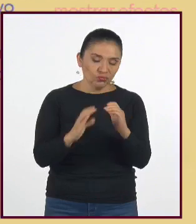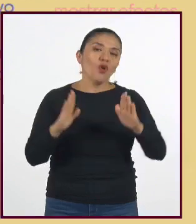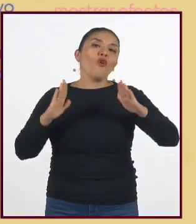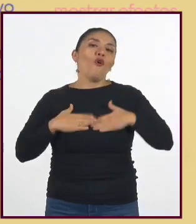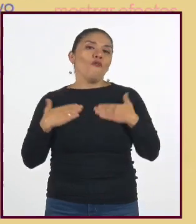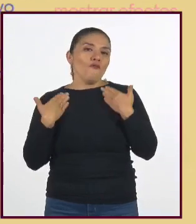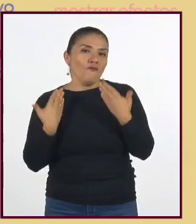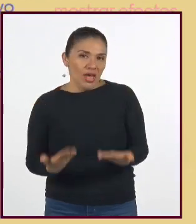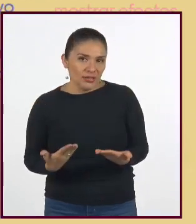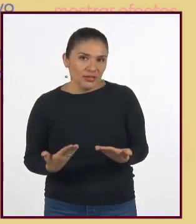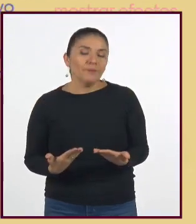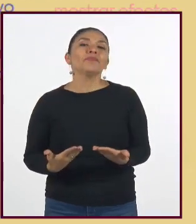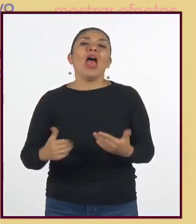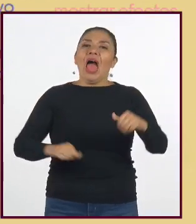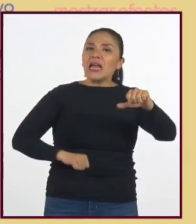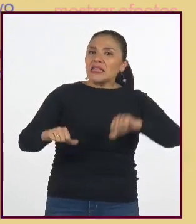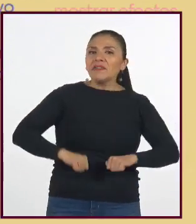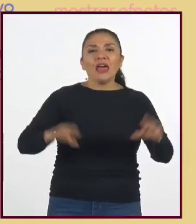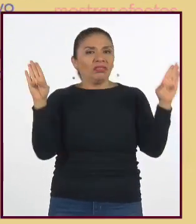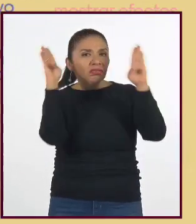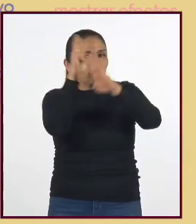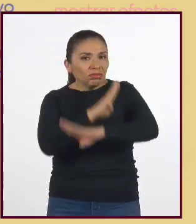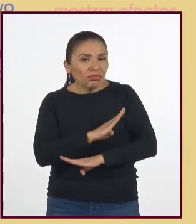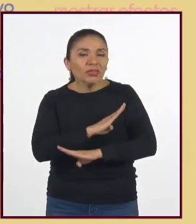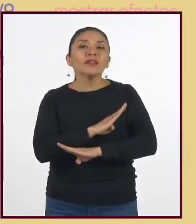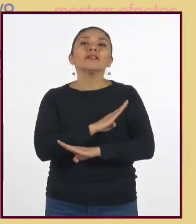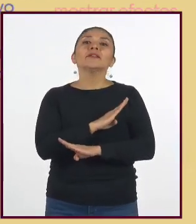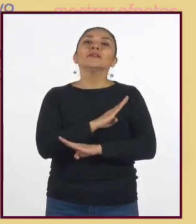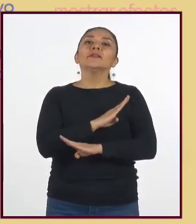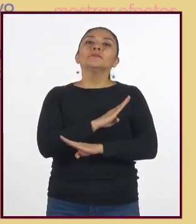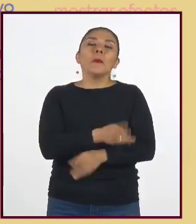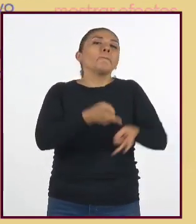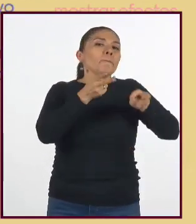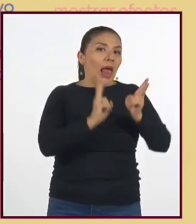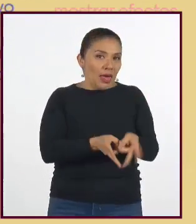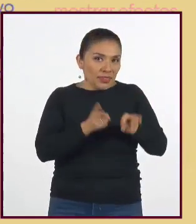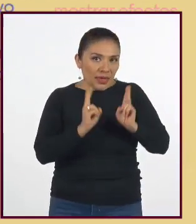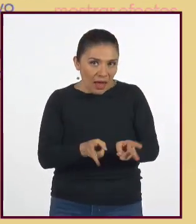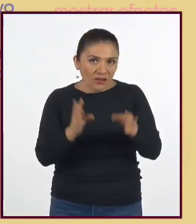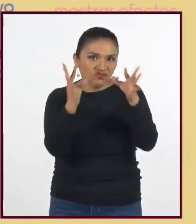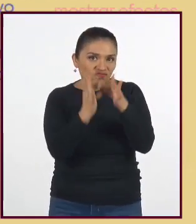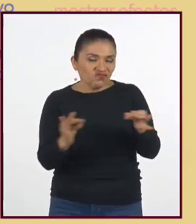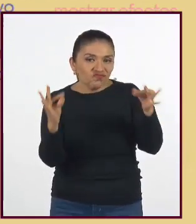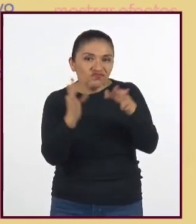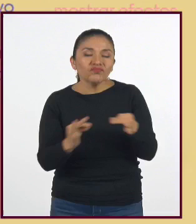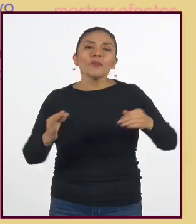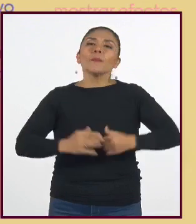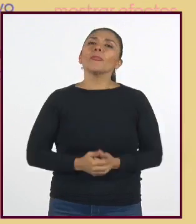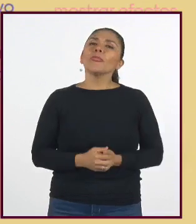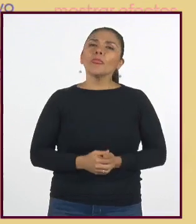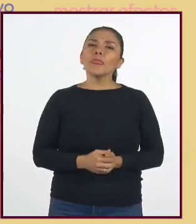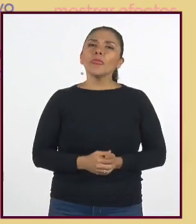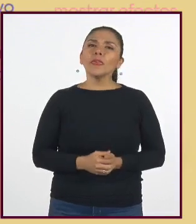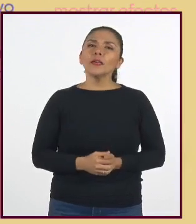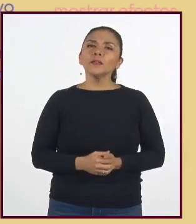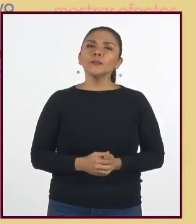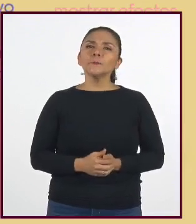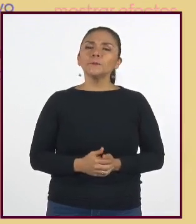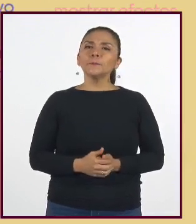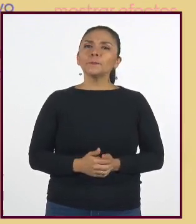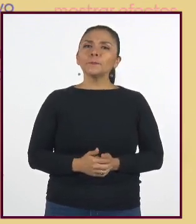confianza, actividades recreativas, pláticas, a ver, ¿qué más podemos ver?